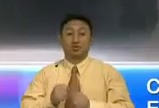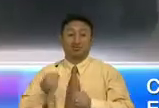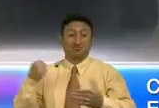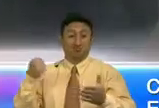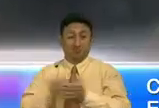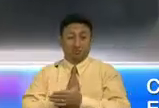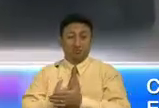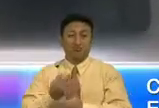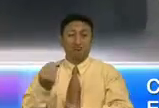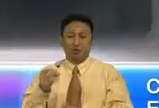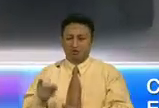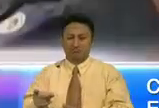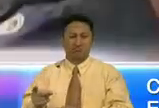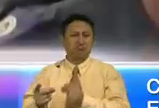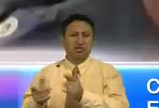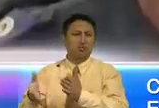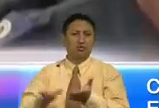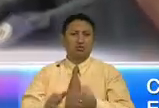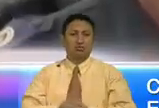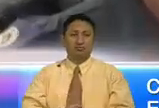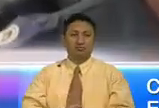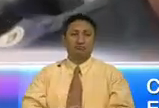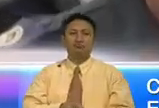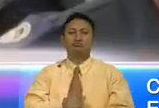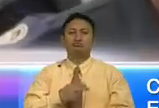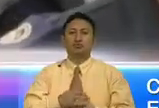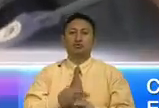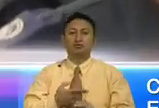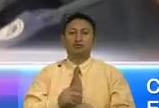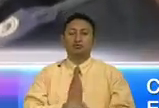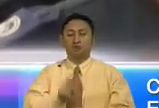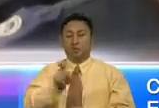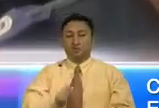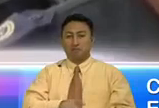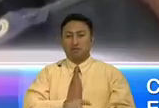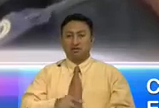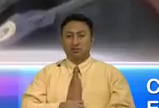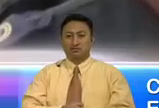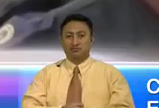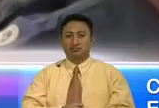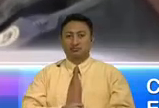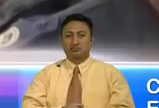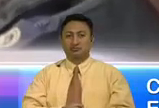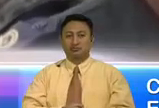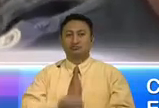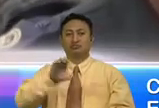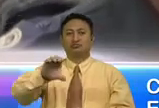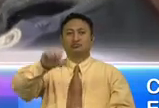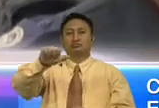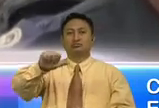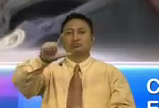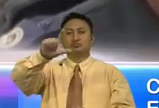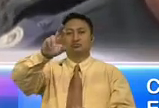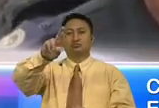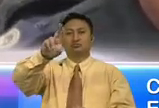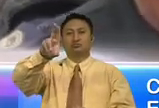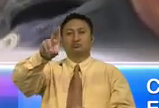joven murió instantáneamente. El nombre de la persona fallecida, según moradores, se llama Carlos Daniel